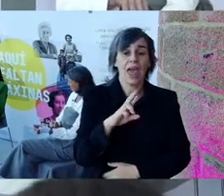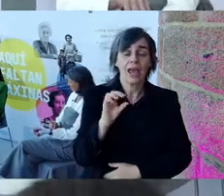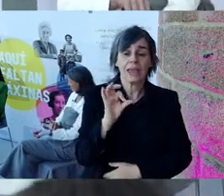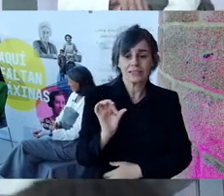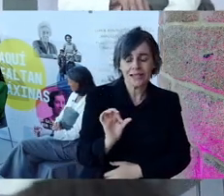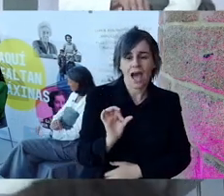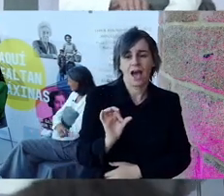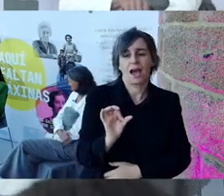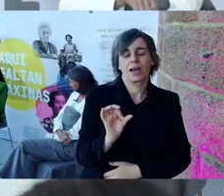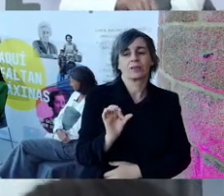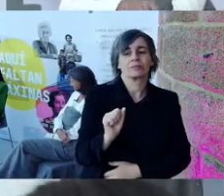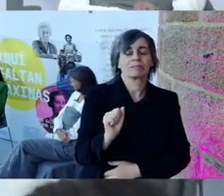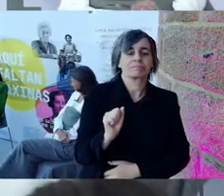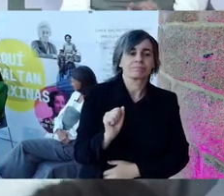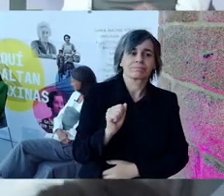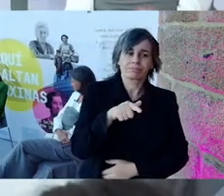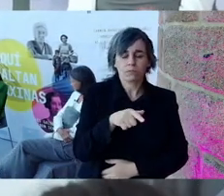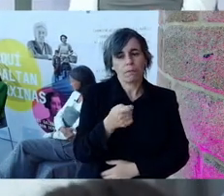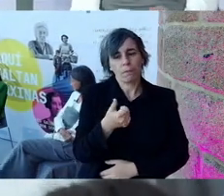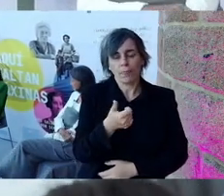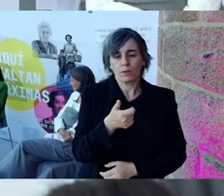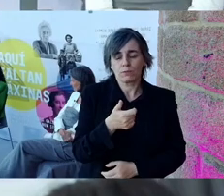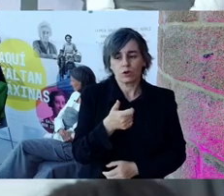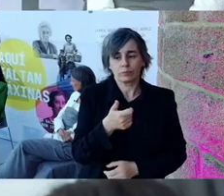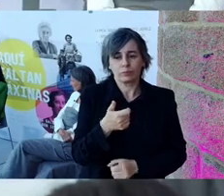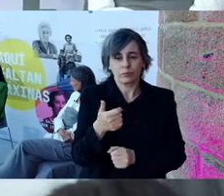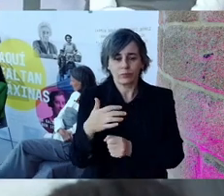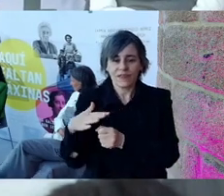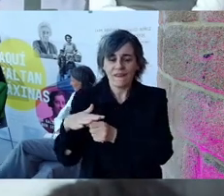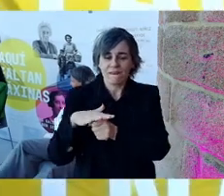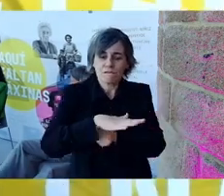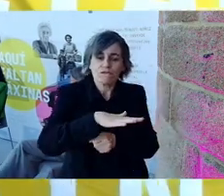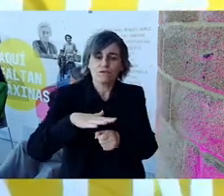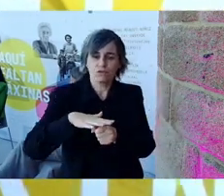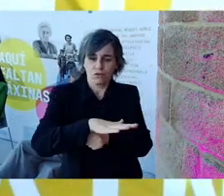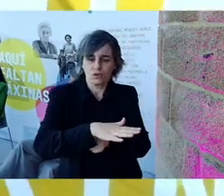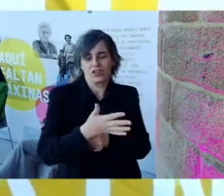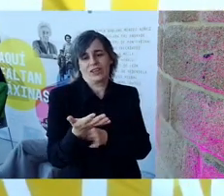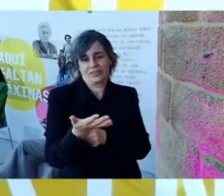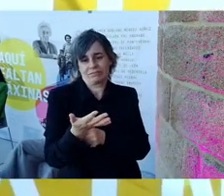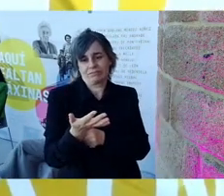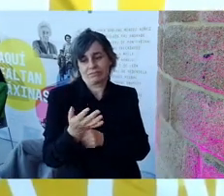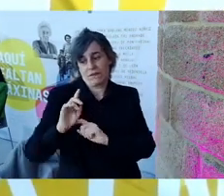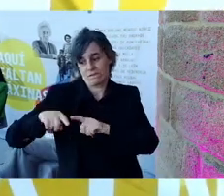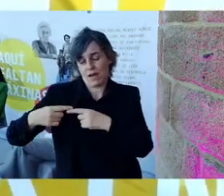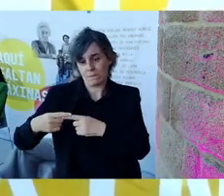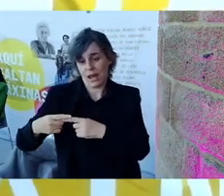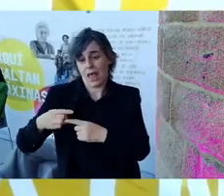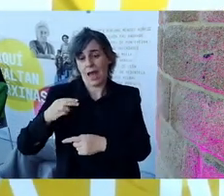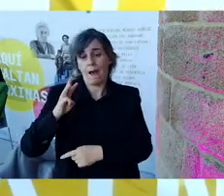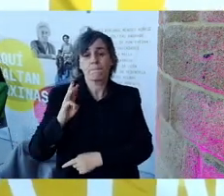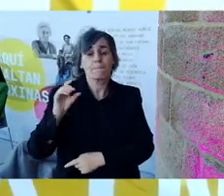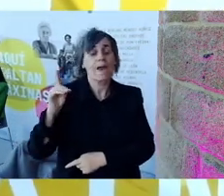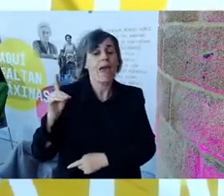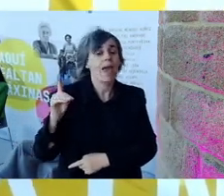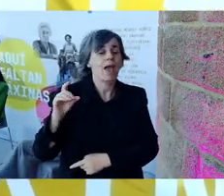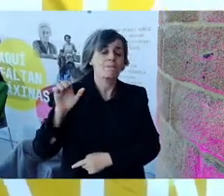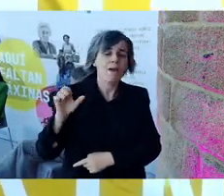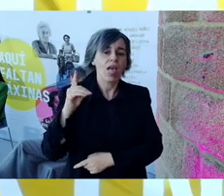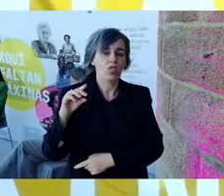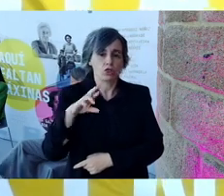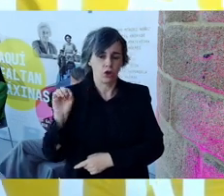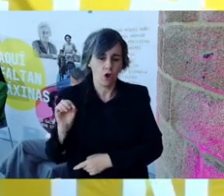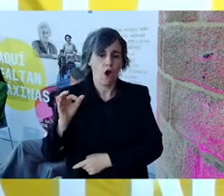Teresa pues, estará bastante influida e incardinada dentro de la familia de